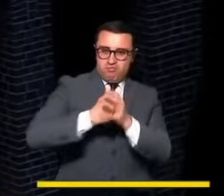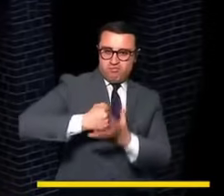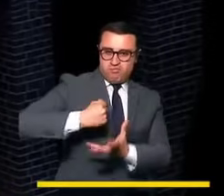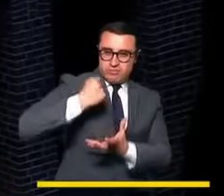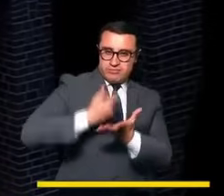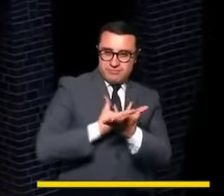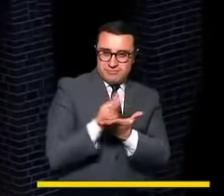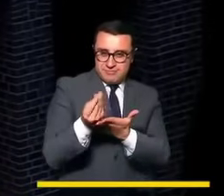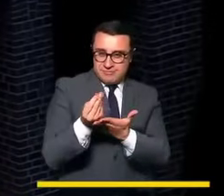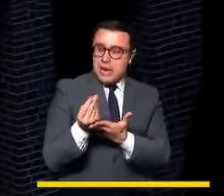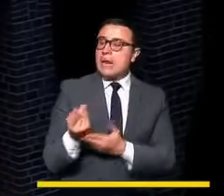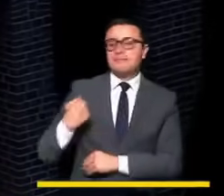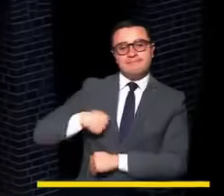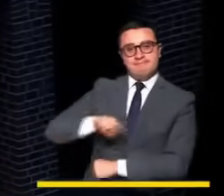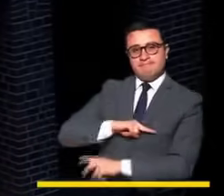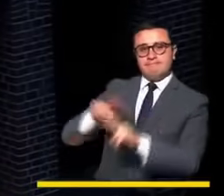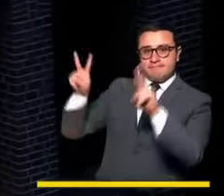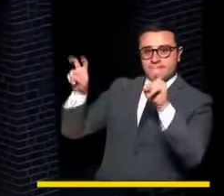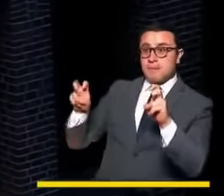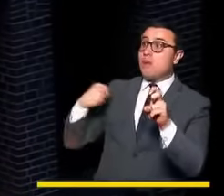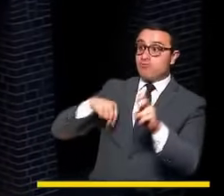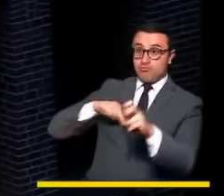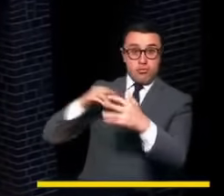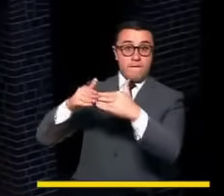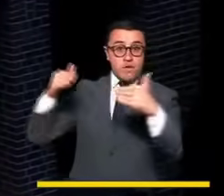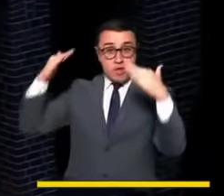tema. Porque nosotros tenemos límites con Holanda.